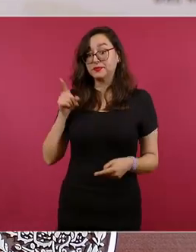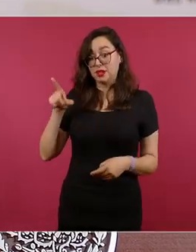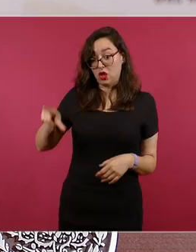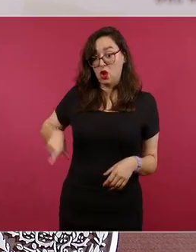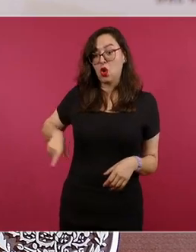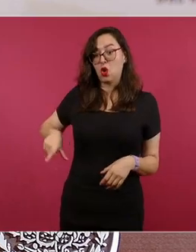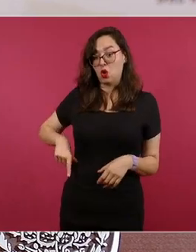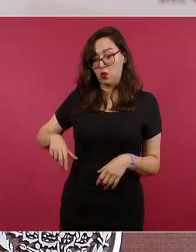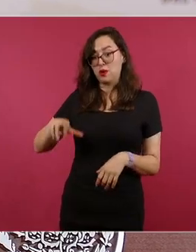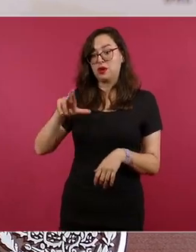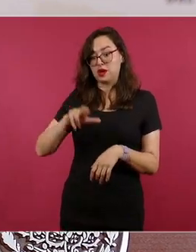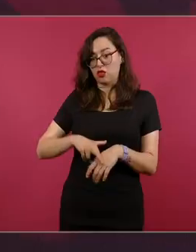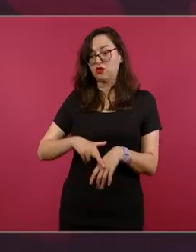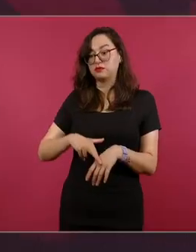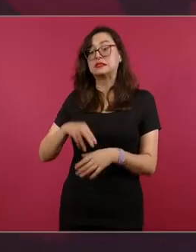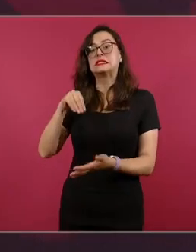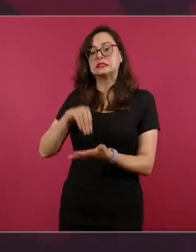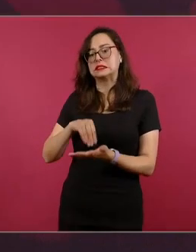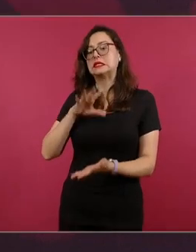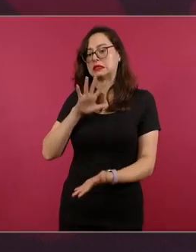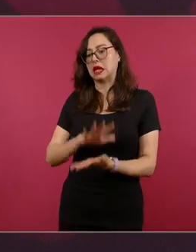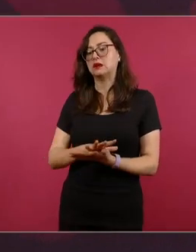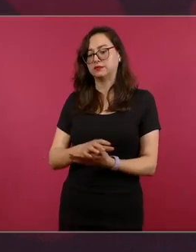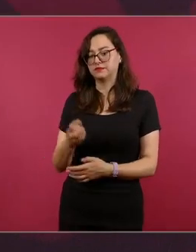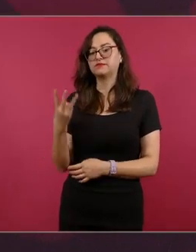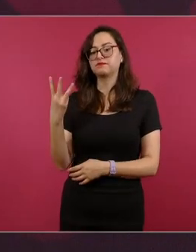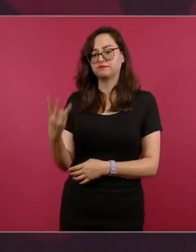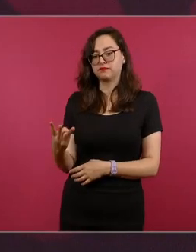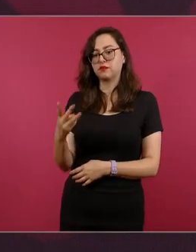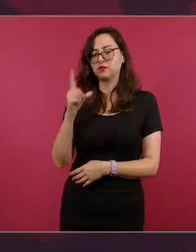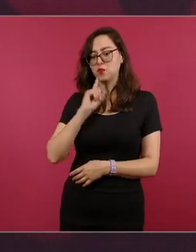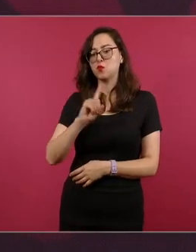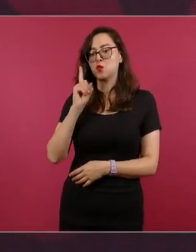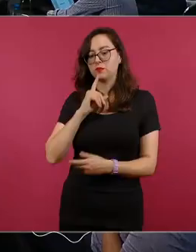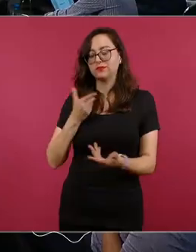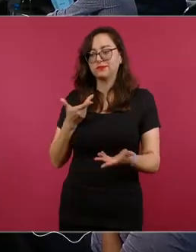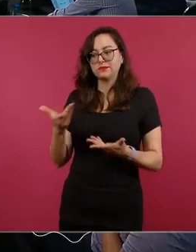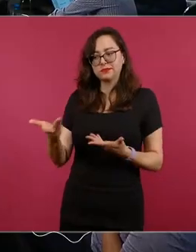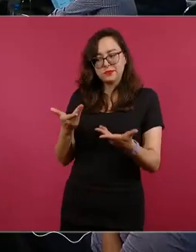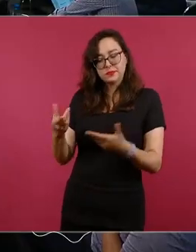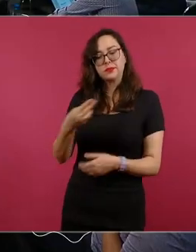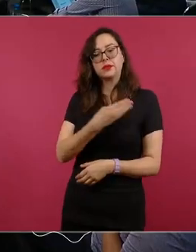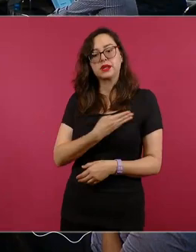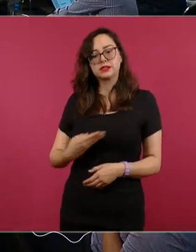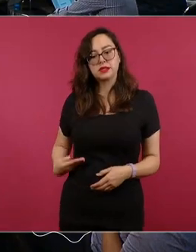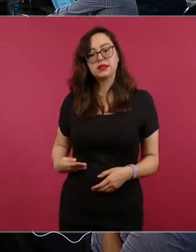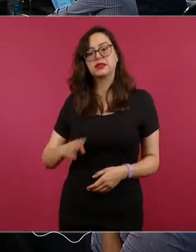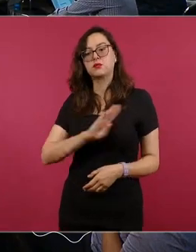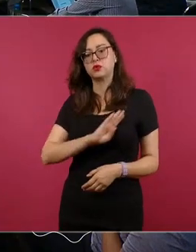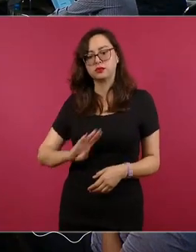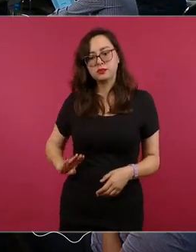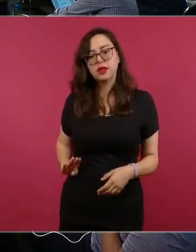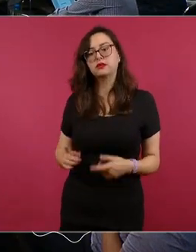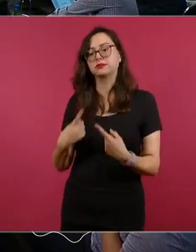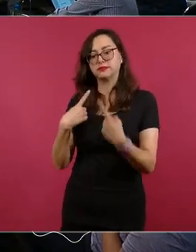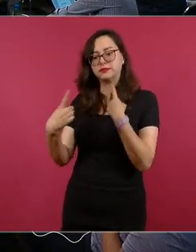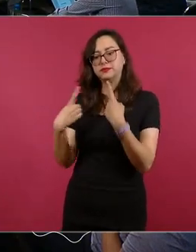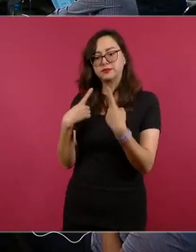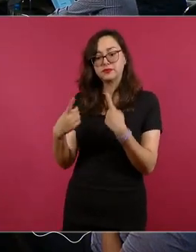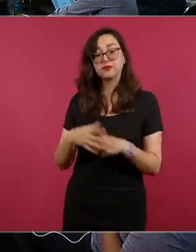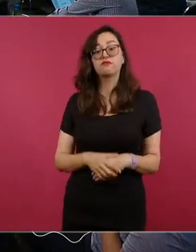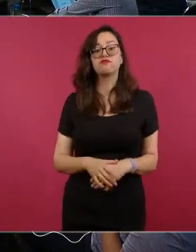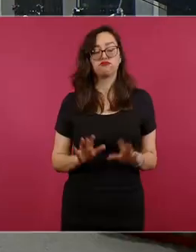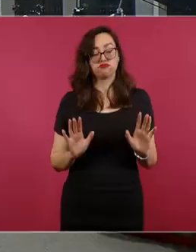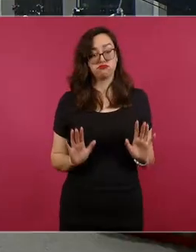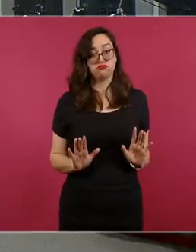que vea a las señoras y que concilie con el presidente municipal. Por favor, que sí, él ya está enterado el